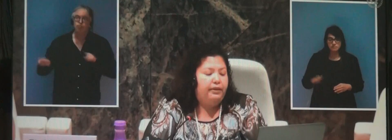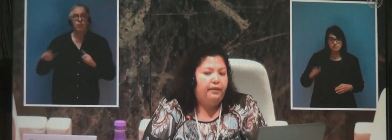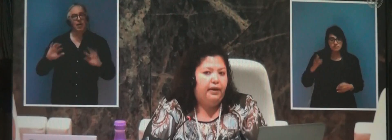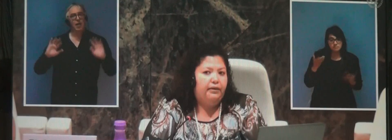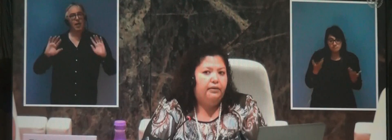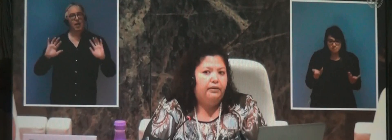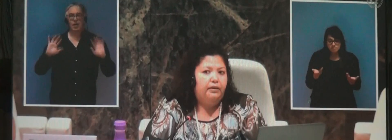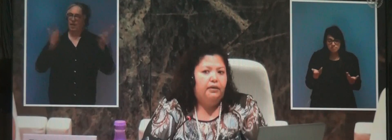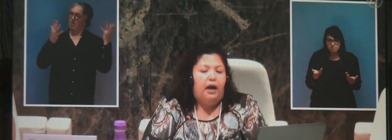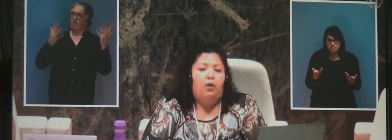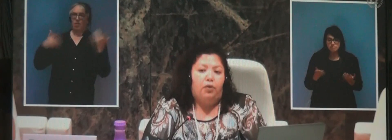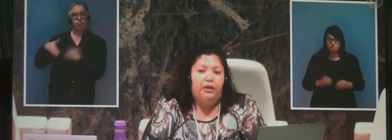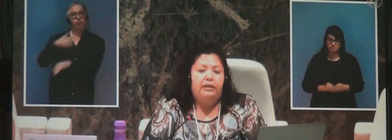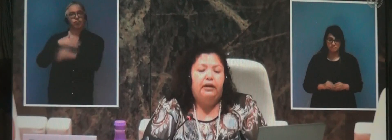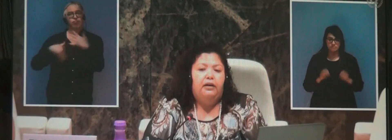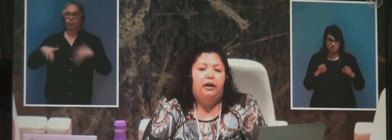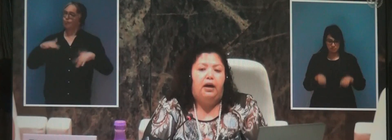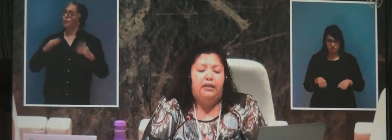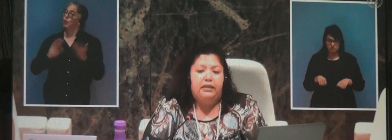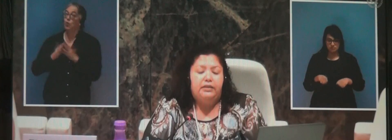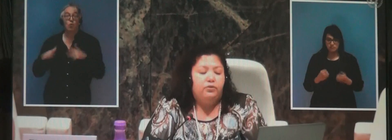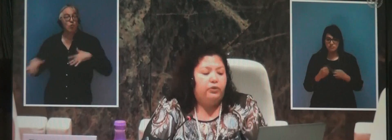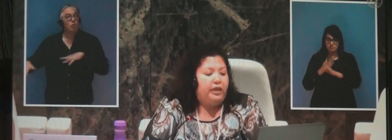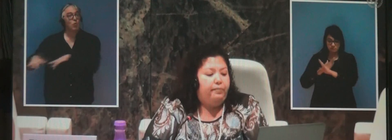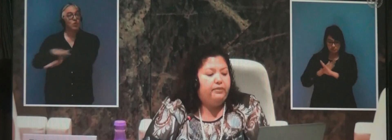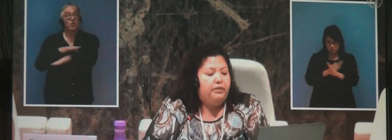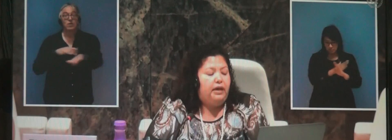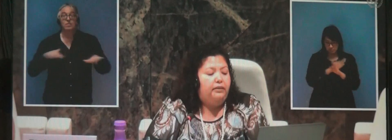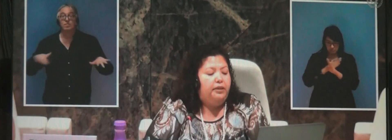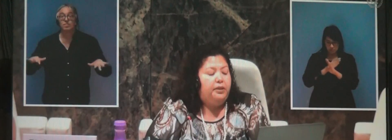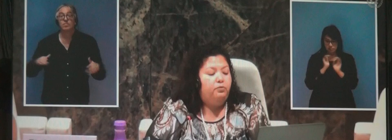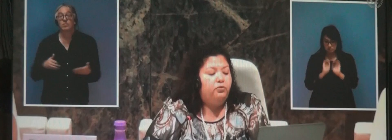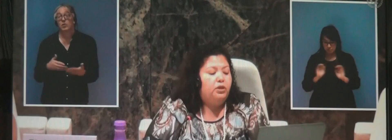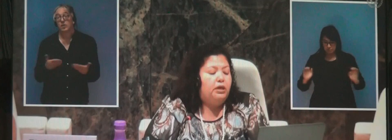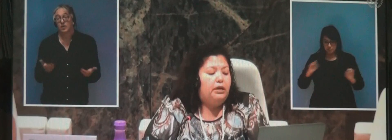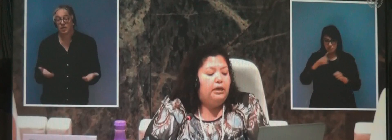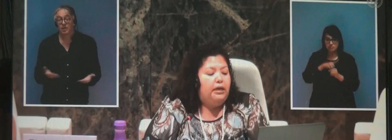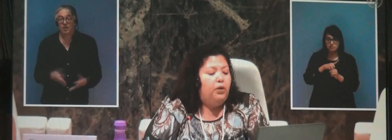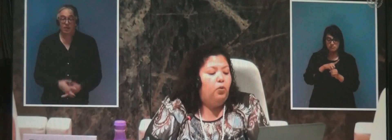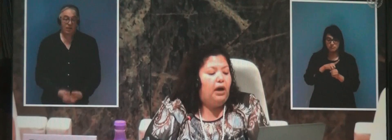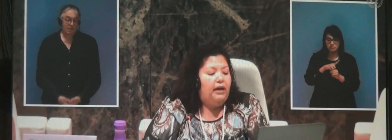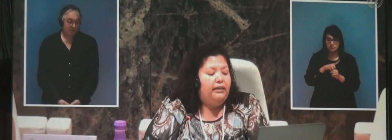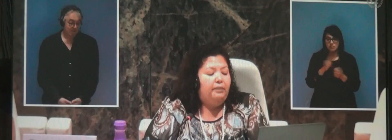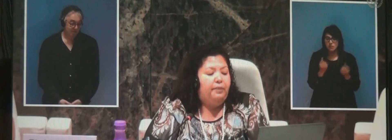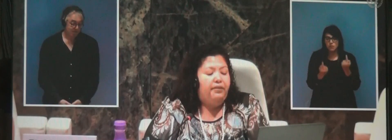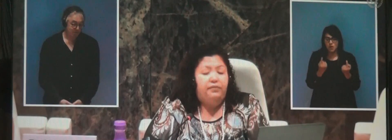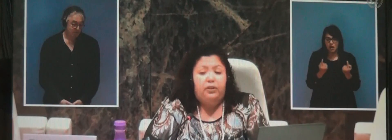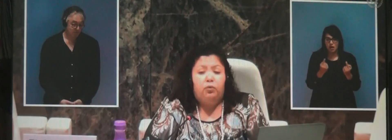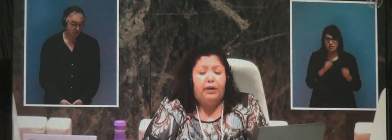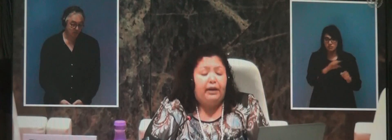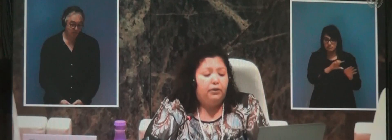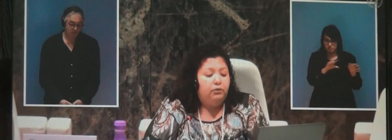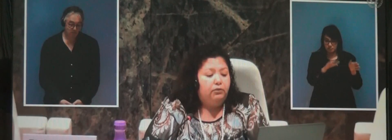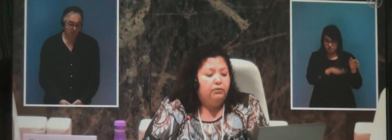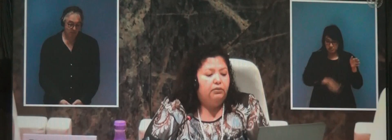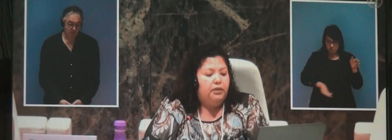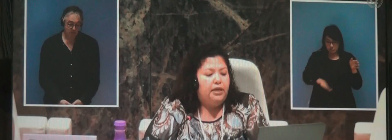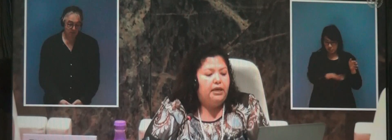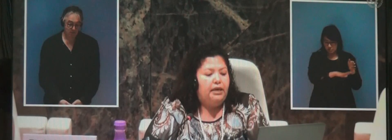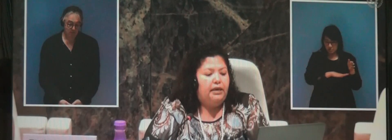puede dar acogida a niñez con discapacidad tenemos el hogar del padre Vito